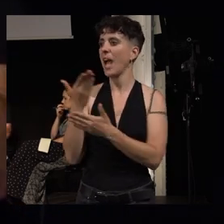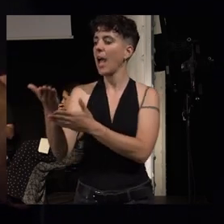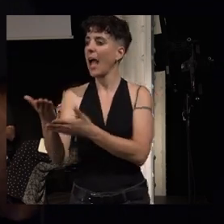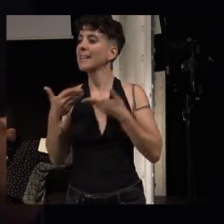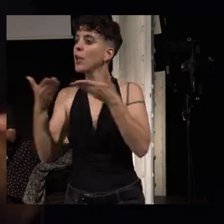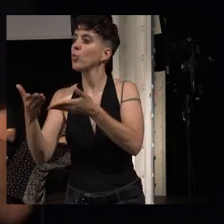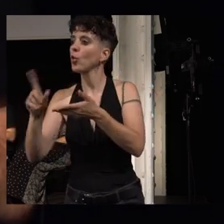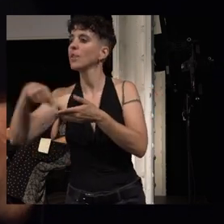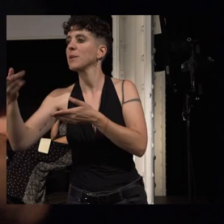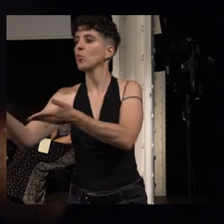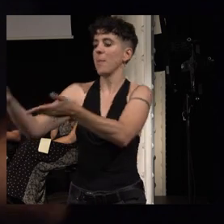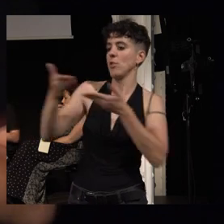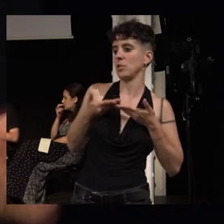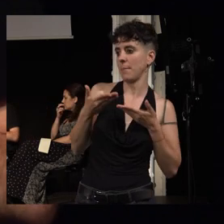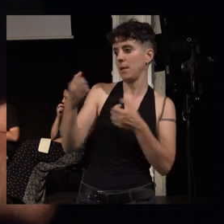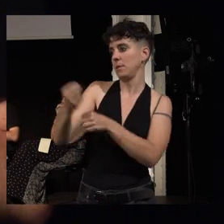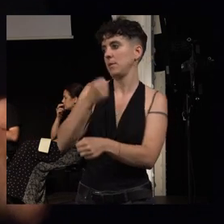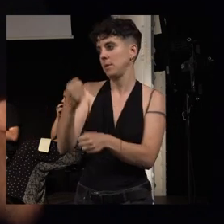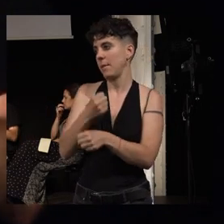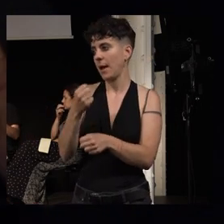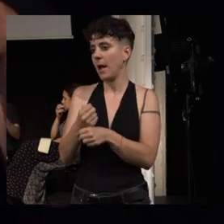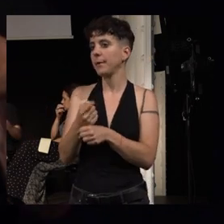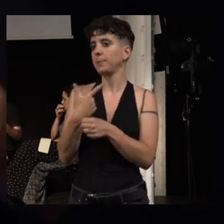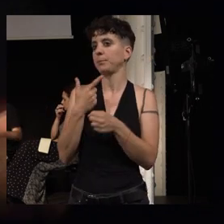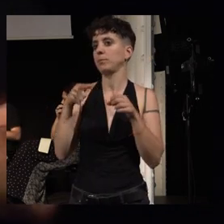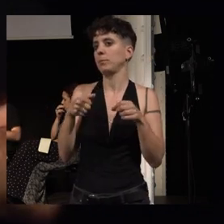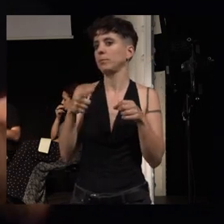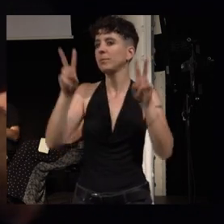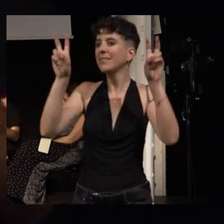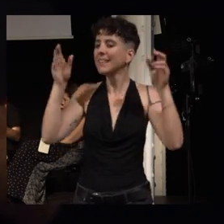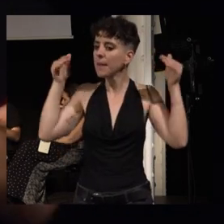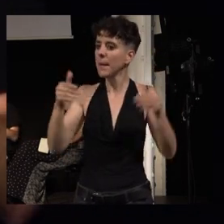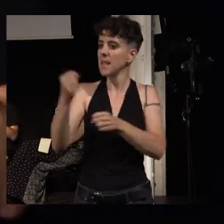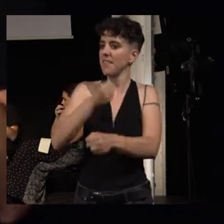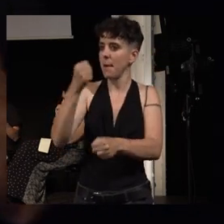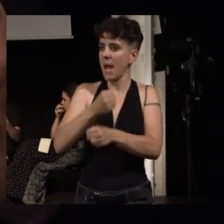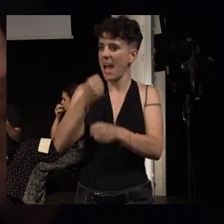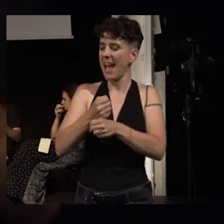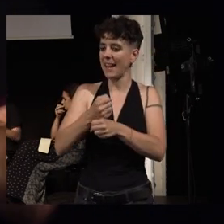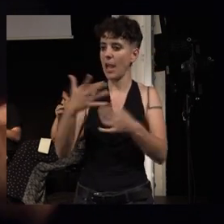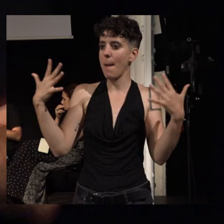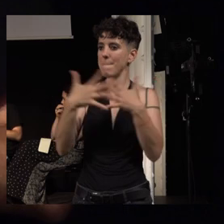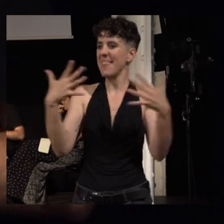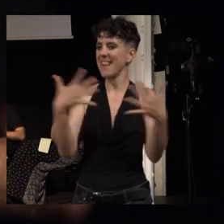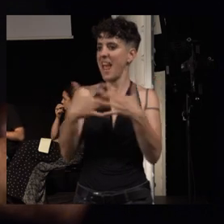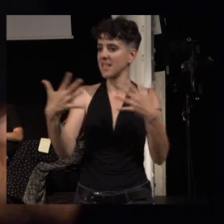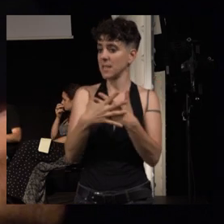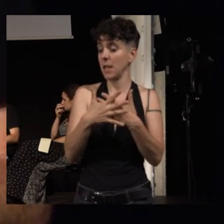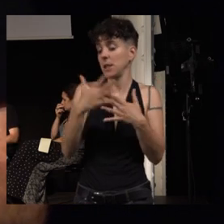hay que trabajar y punto, yo creo que hay que trabajar. La cuestión es sentarse y trabajar, reunirse y trabajar, mezclarse también y trabajar, ¿no?